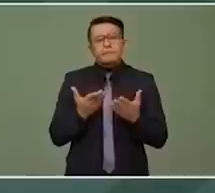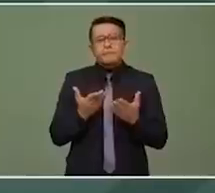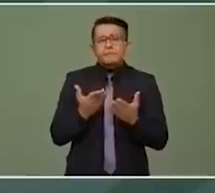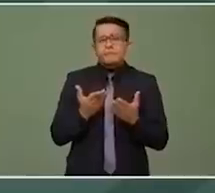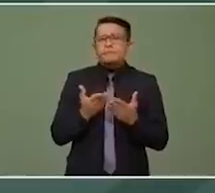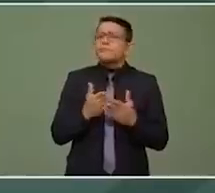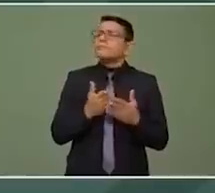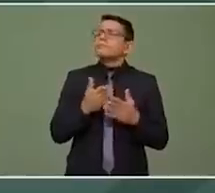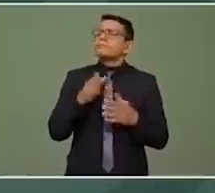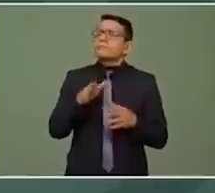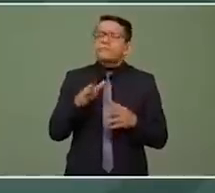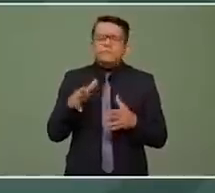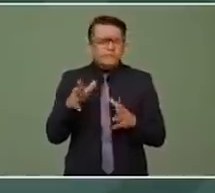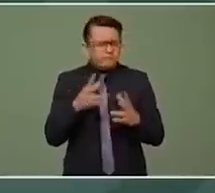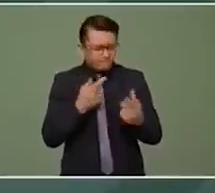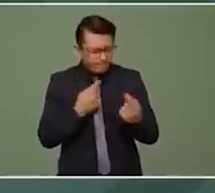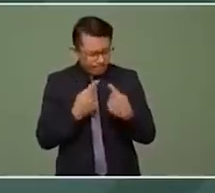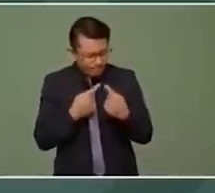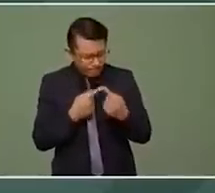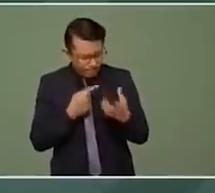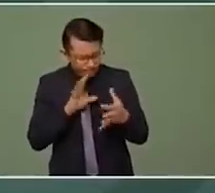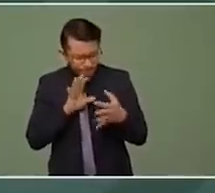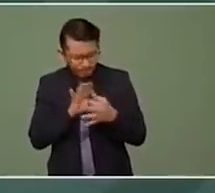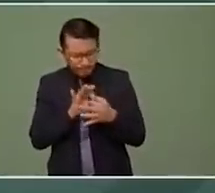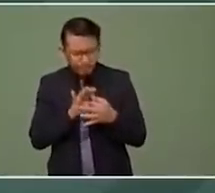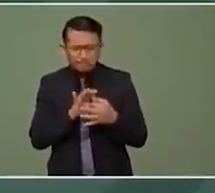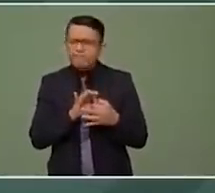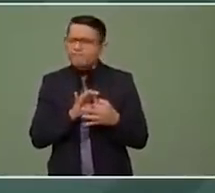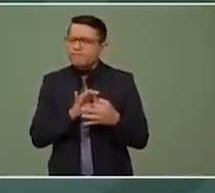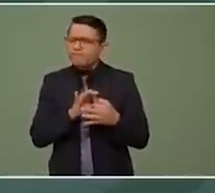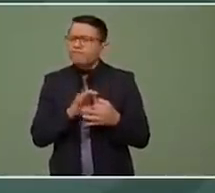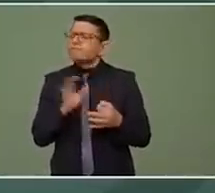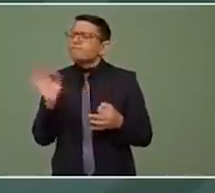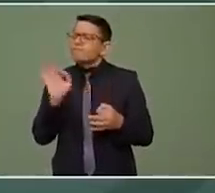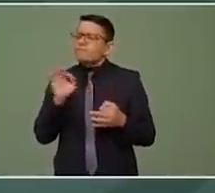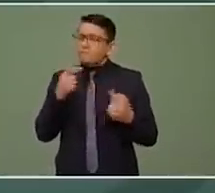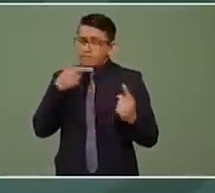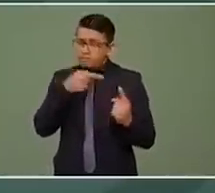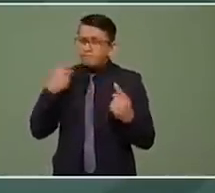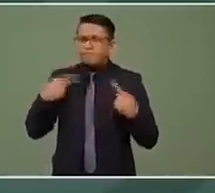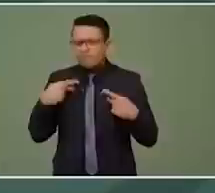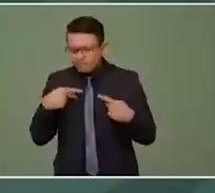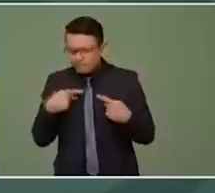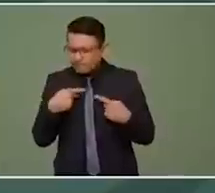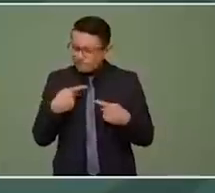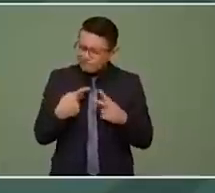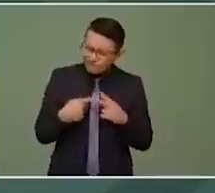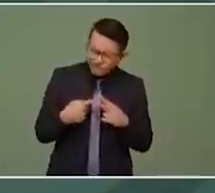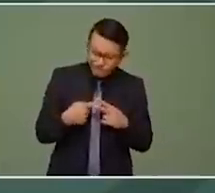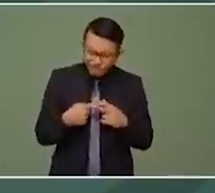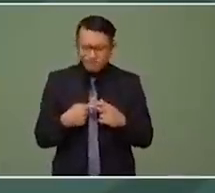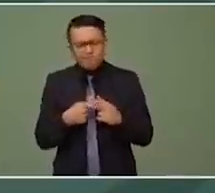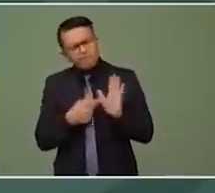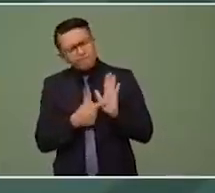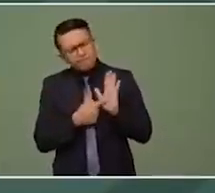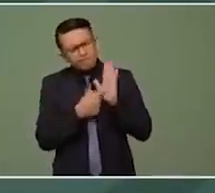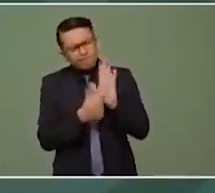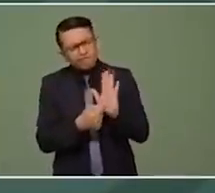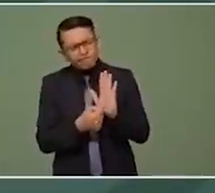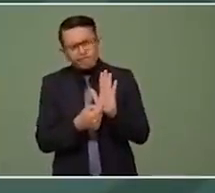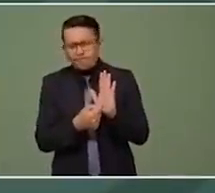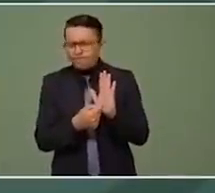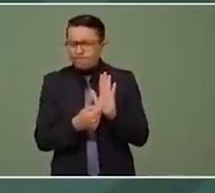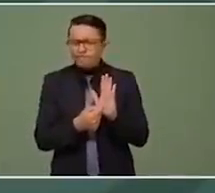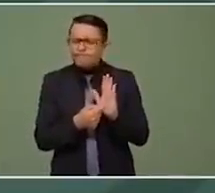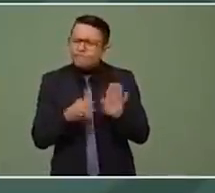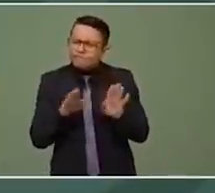en el secretario hizo una exposición de la